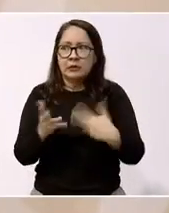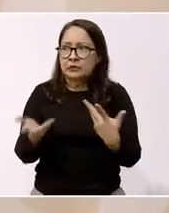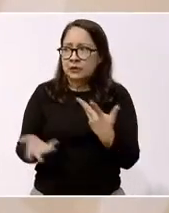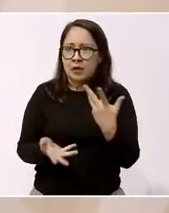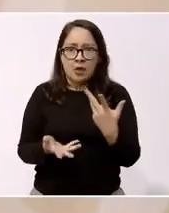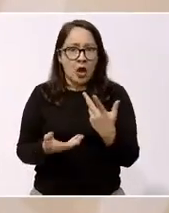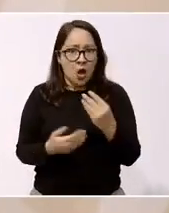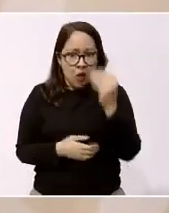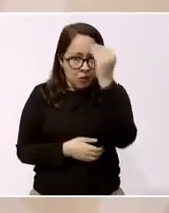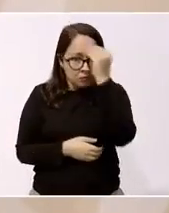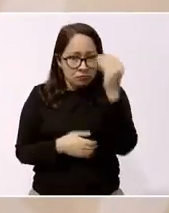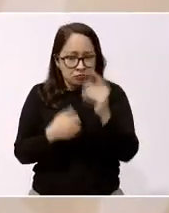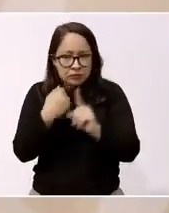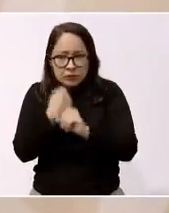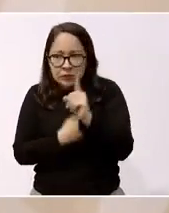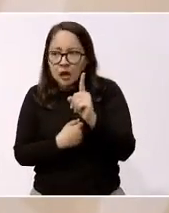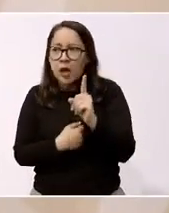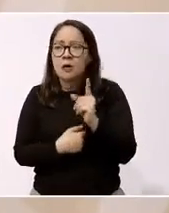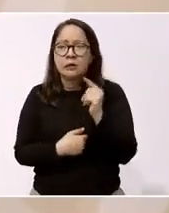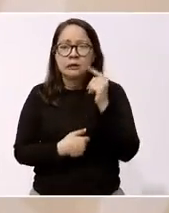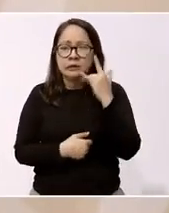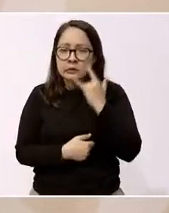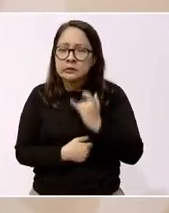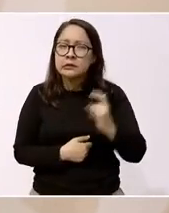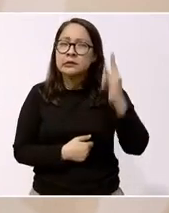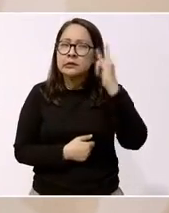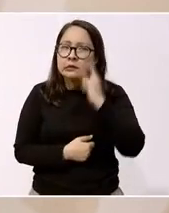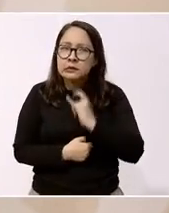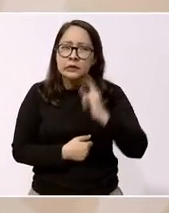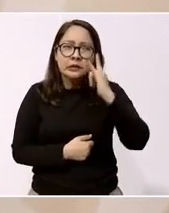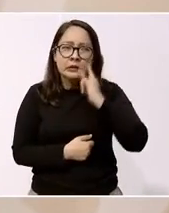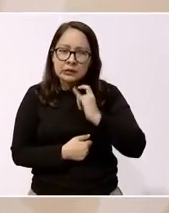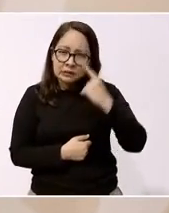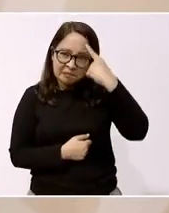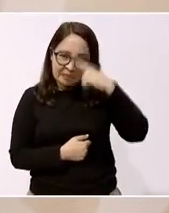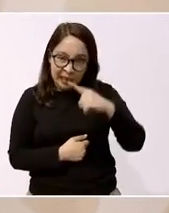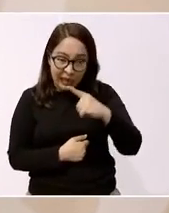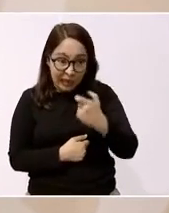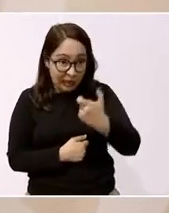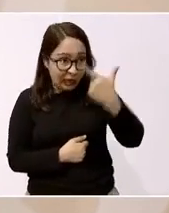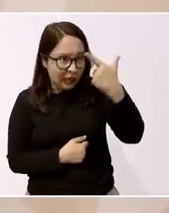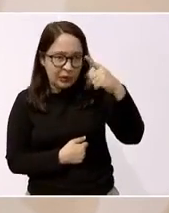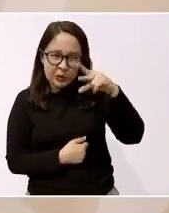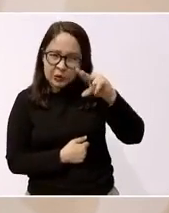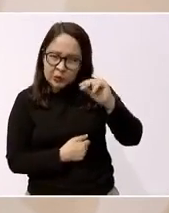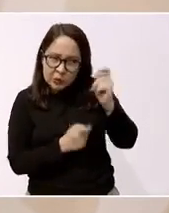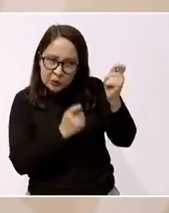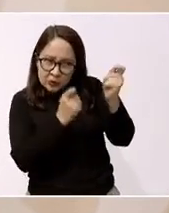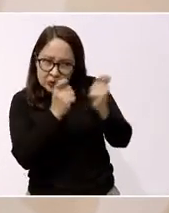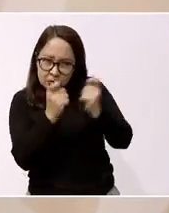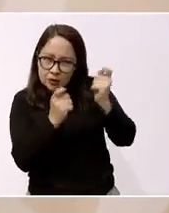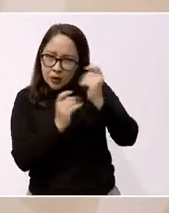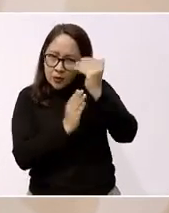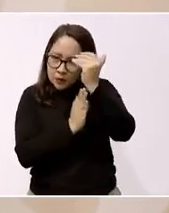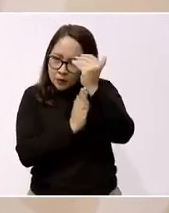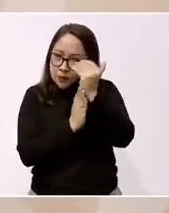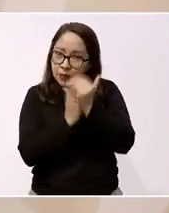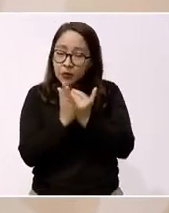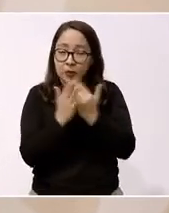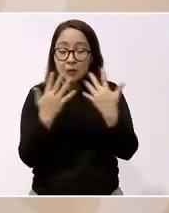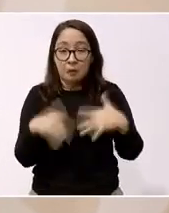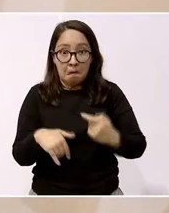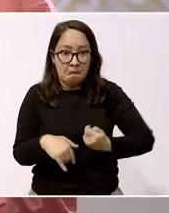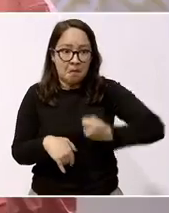Estamos aumentando como nunca se había hecho en más de 40